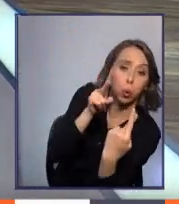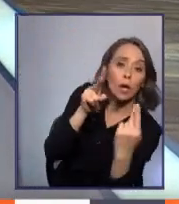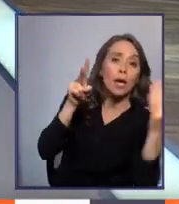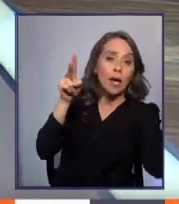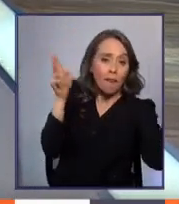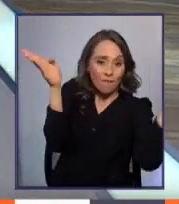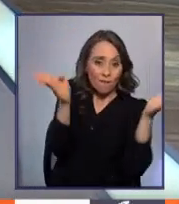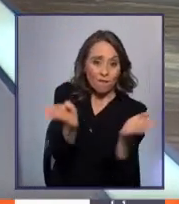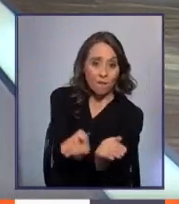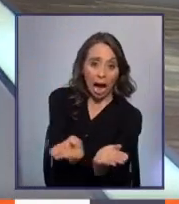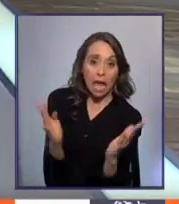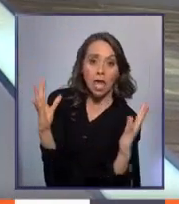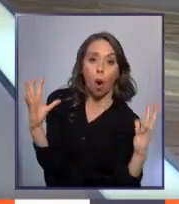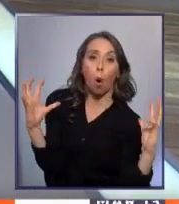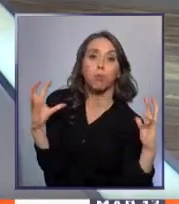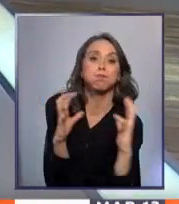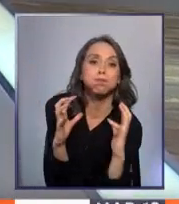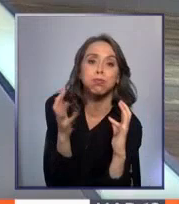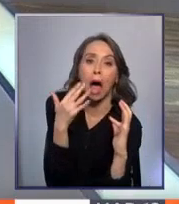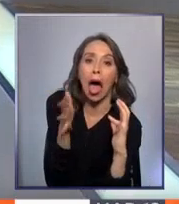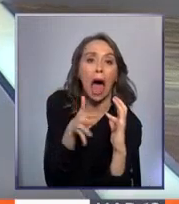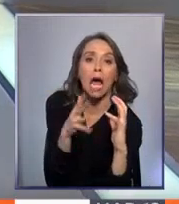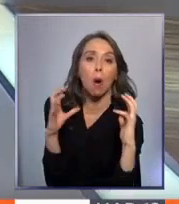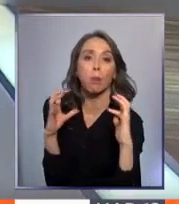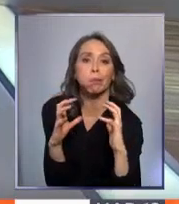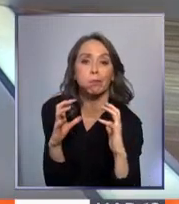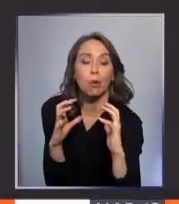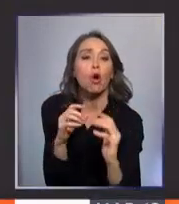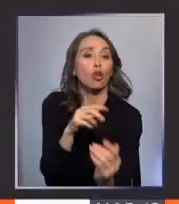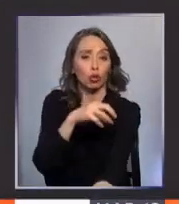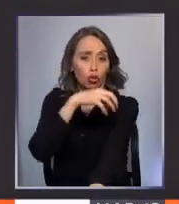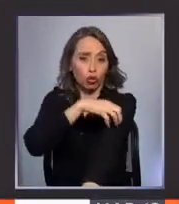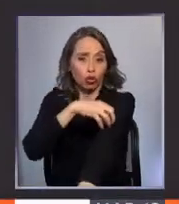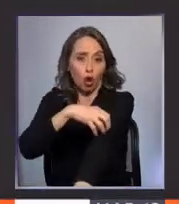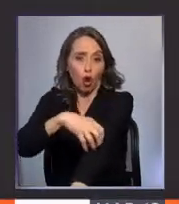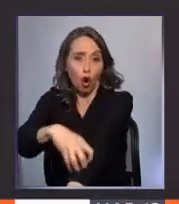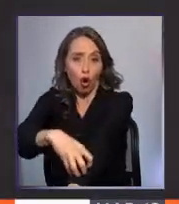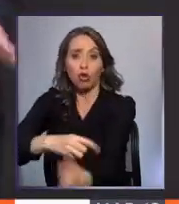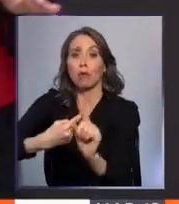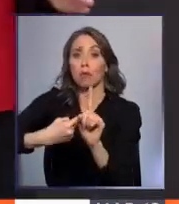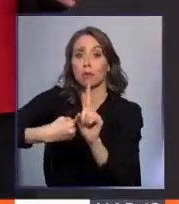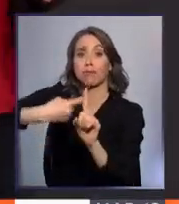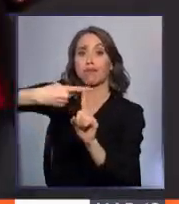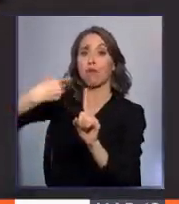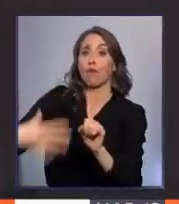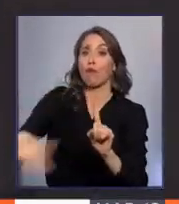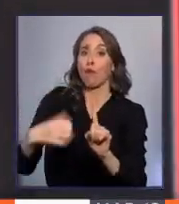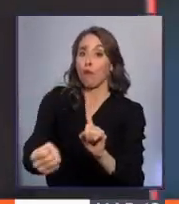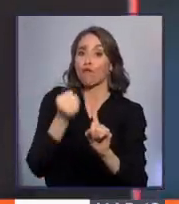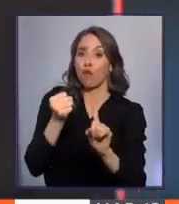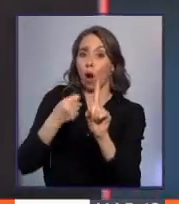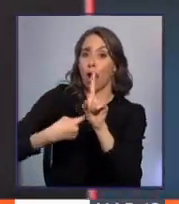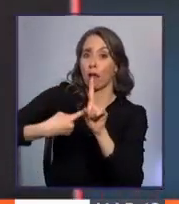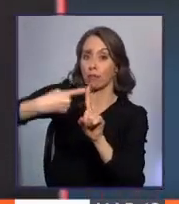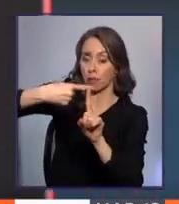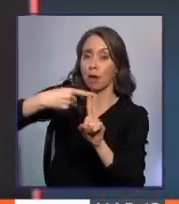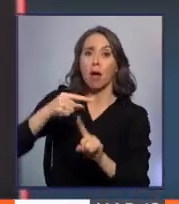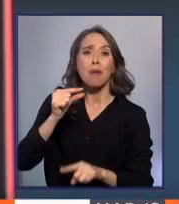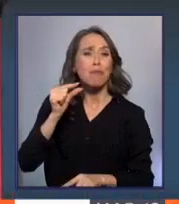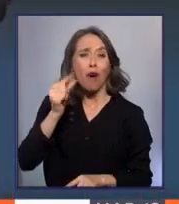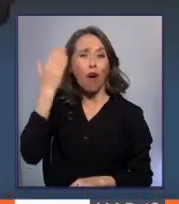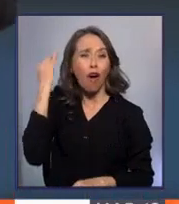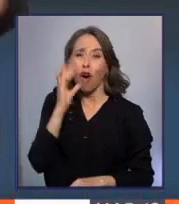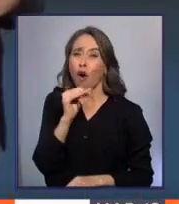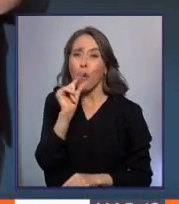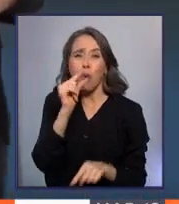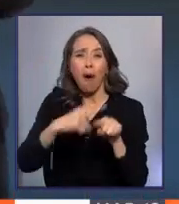cordillera hacia los valles. Todo esto se va a presentar en toda esta zona del país, entregando temperaturas muy altas, temperaturas que son poco usuales para esta